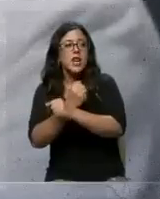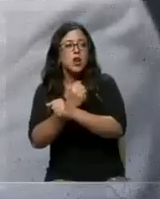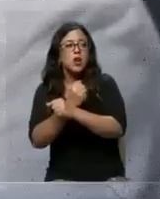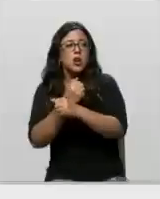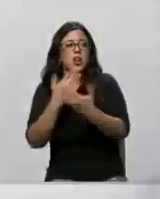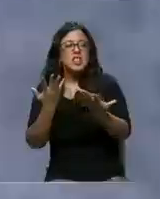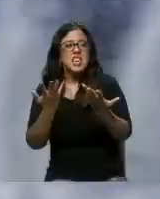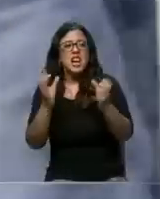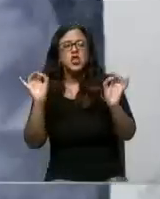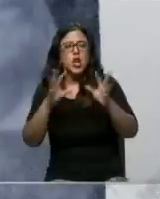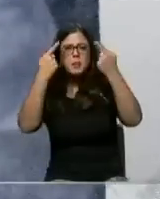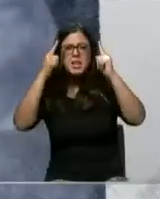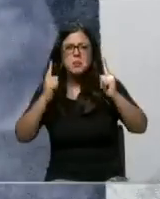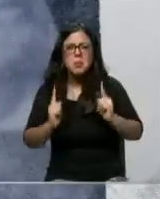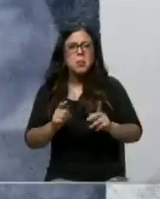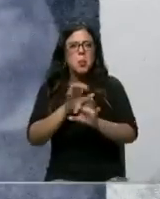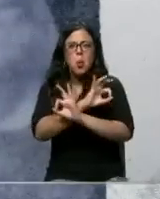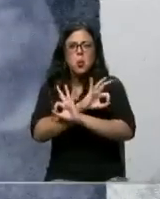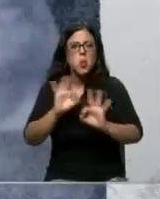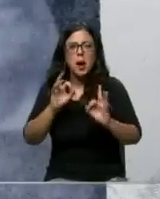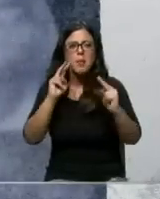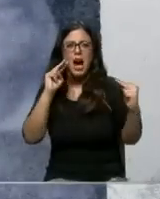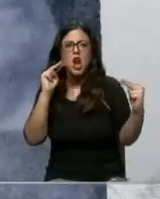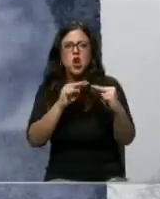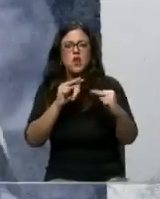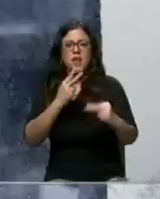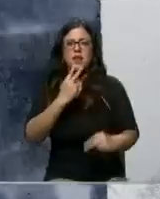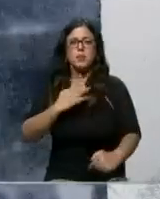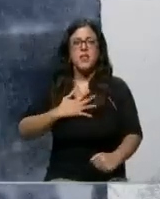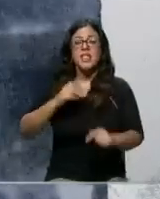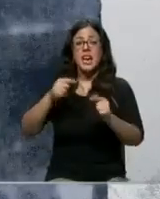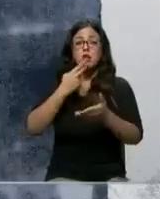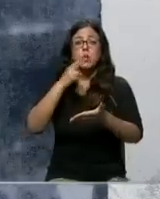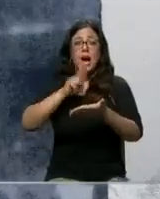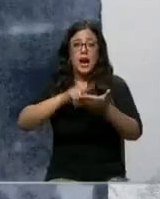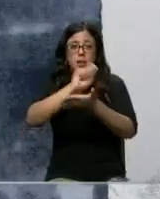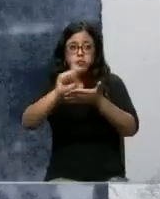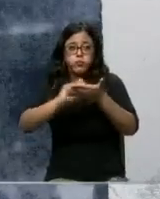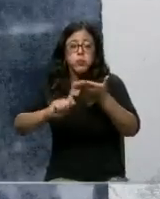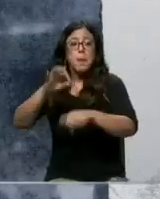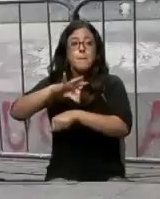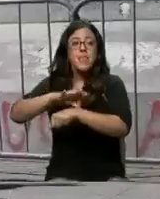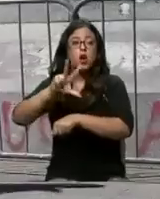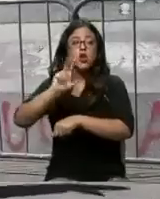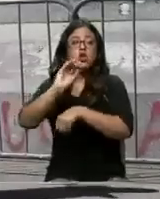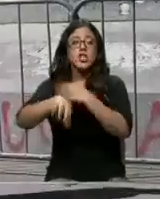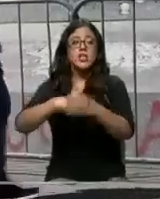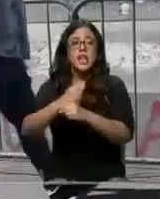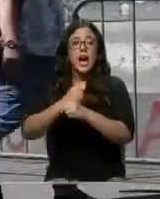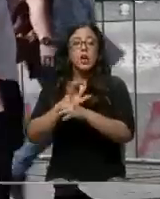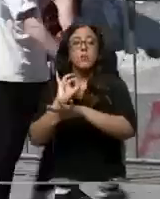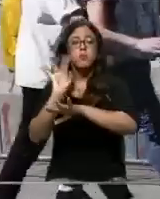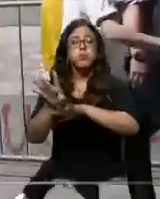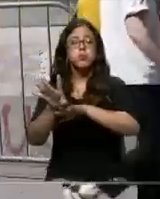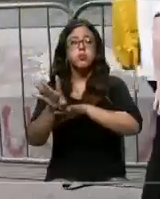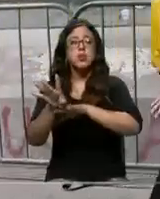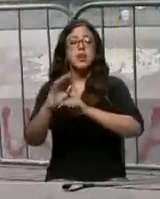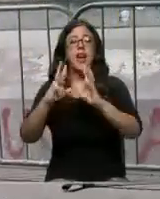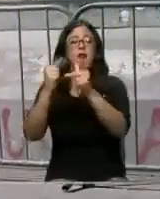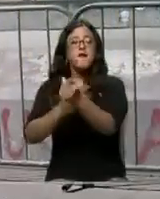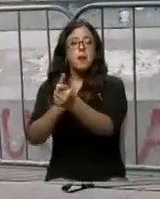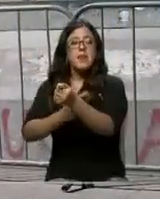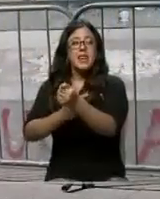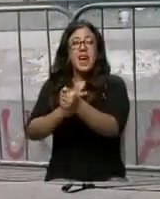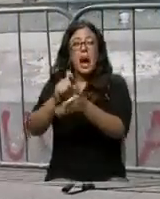mi vida. El texto es parte de una carta que Manfred Jürgensen, médico de 80 años, envió a su familia hace solo algunos